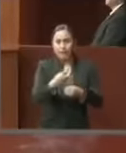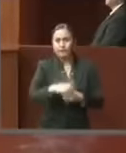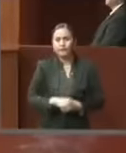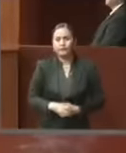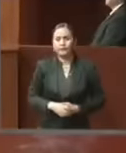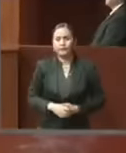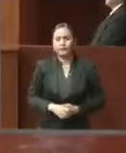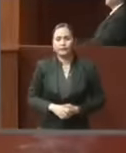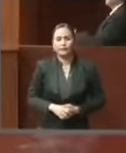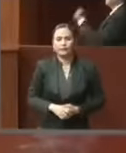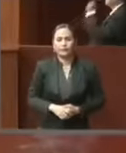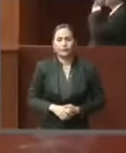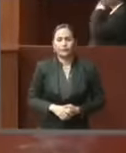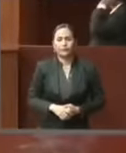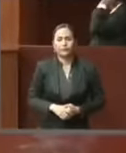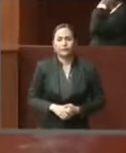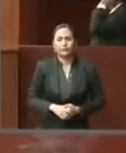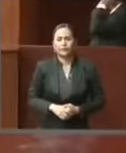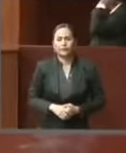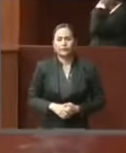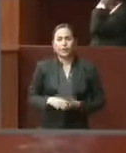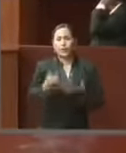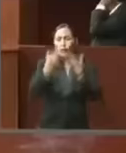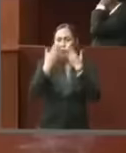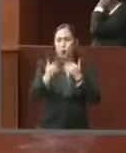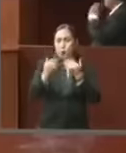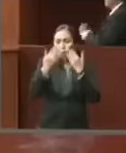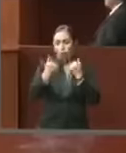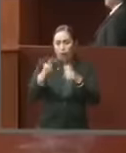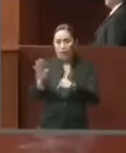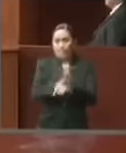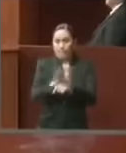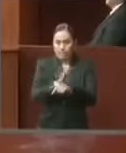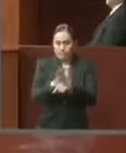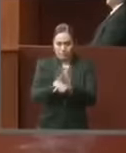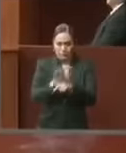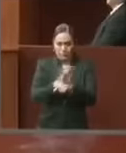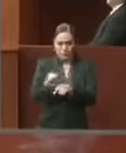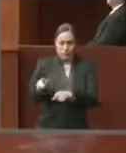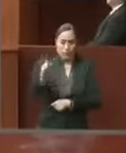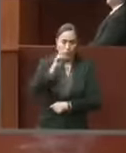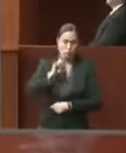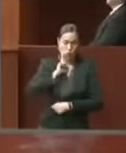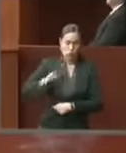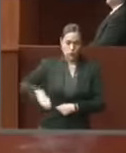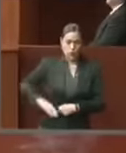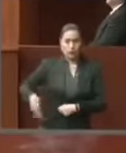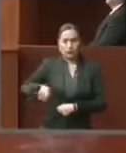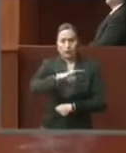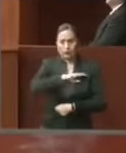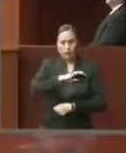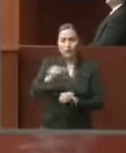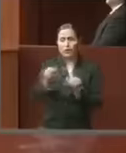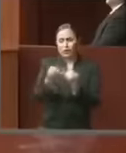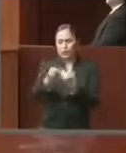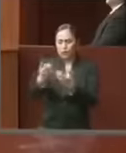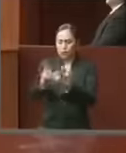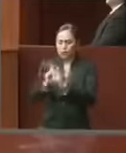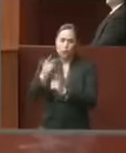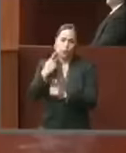en consecuencia se plantea la inexistencia del beneficio indebido que se imputó a Claudio shinbo y a los partidos denunciados